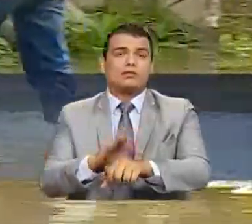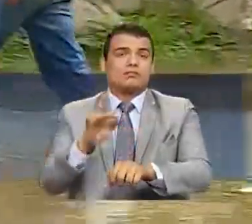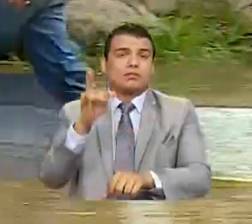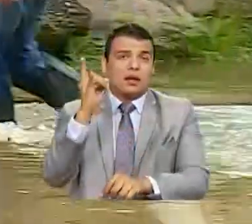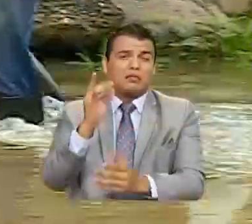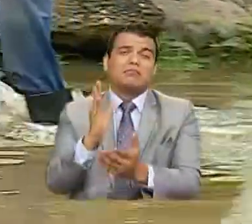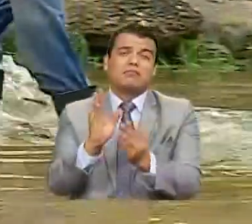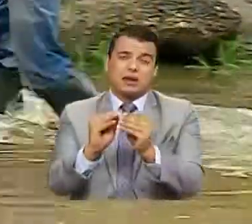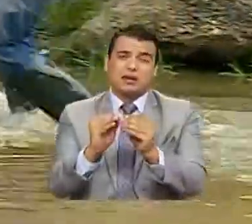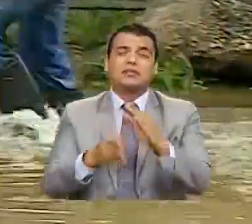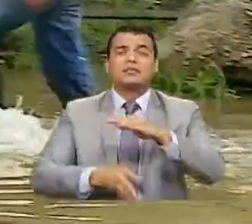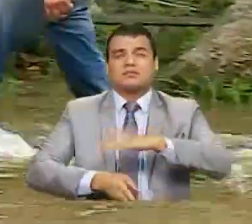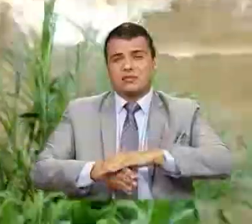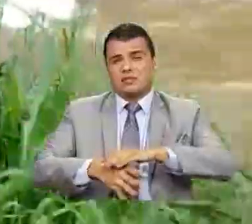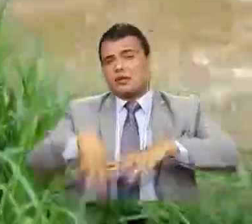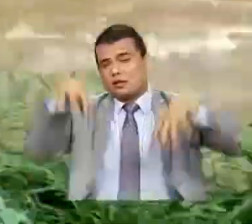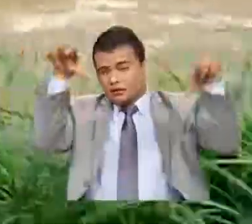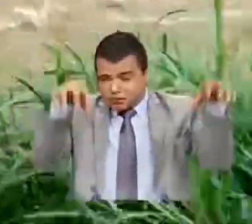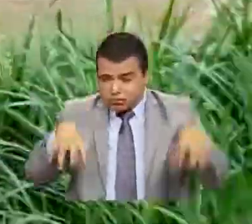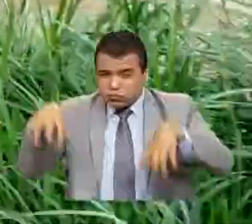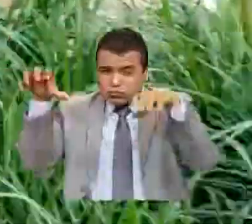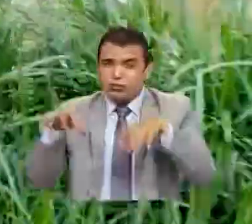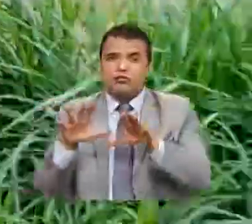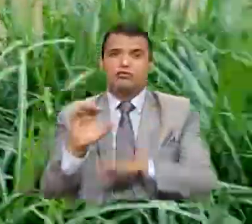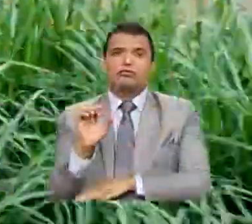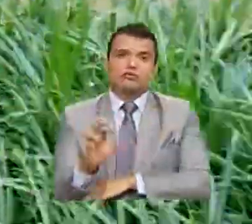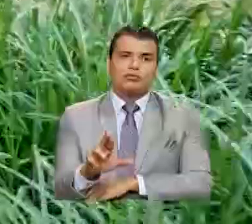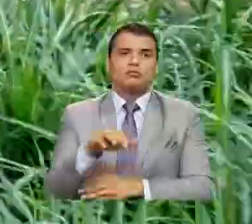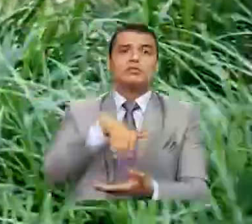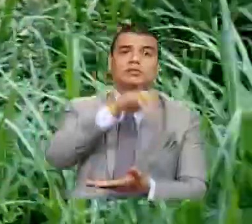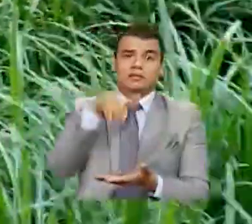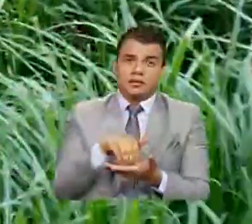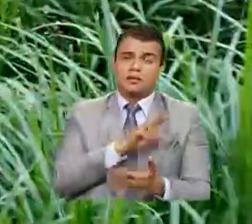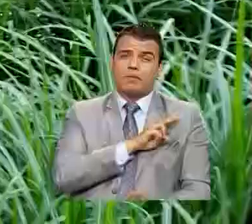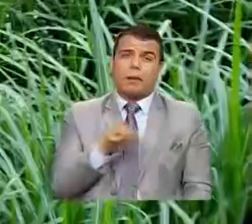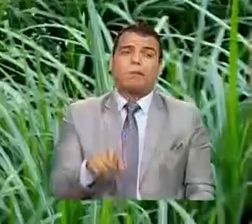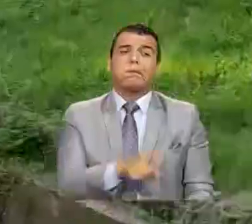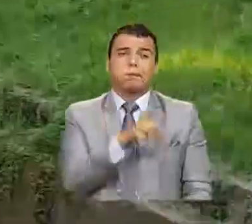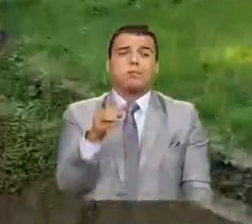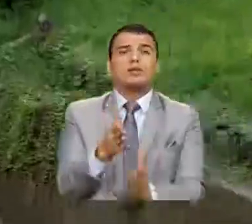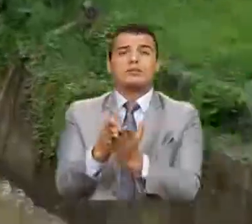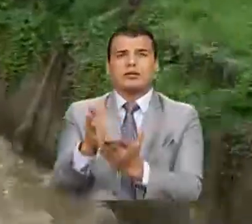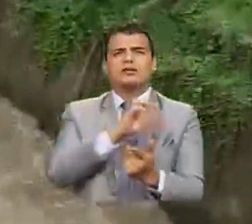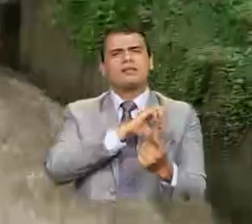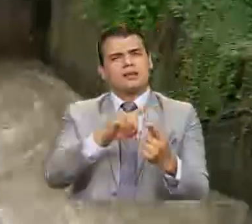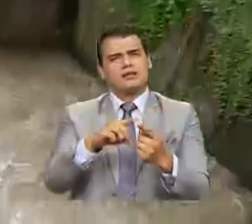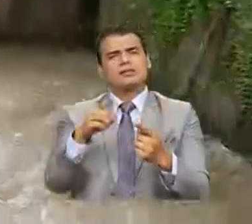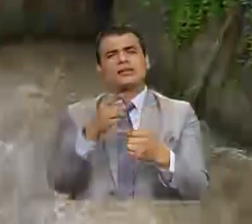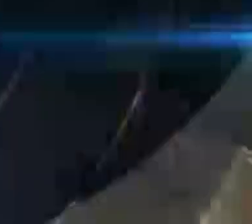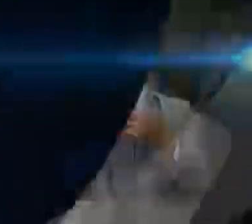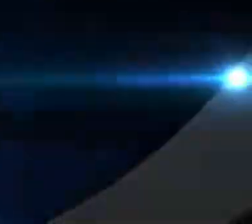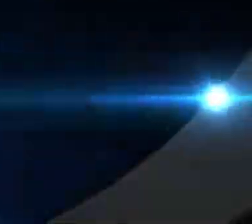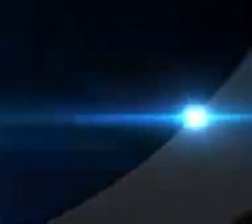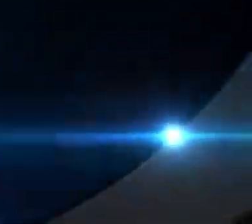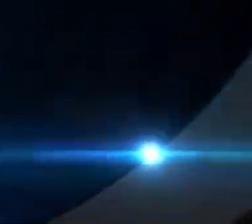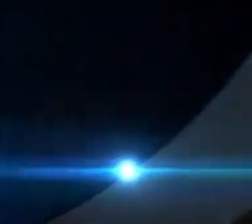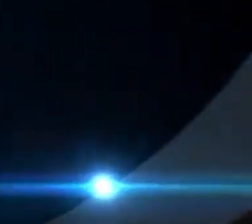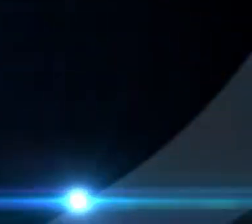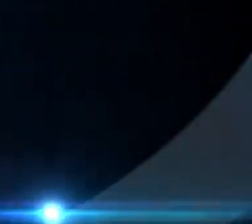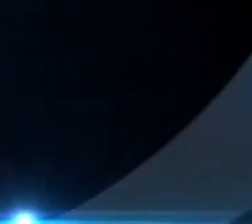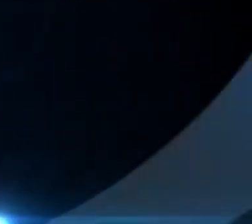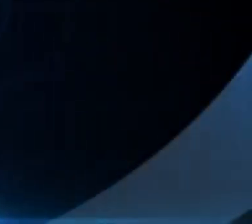sigan presentando fuertes lluvias en el sur y centro del departamento del Valle hasta mediados del próximo mes.